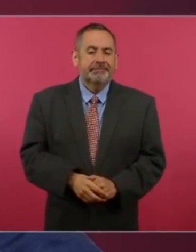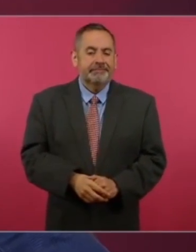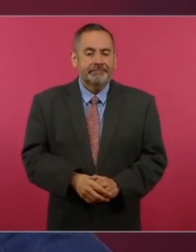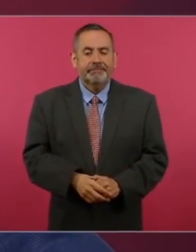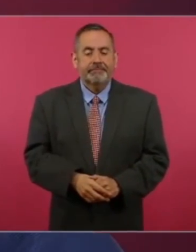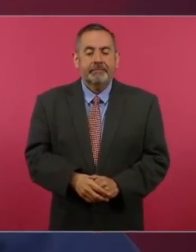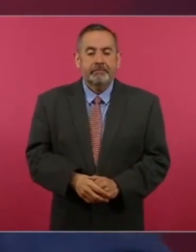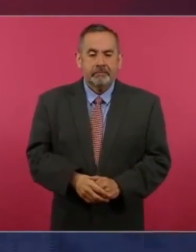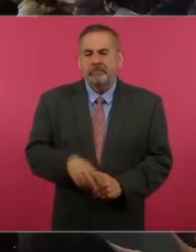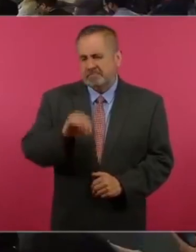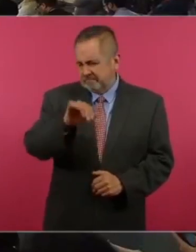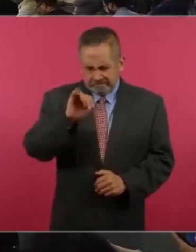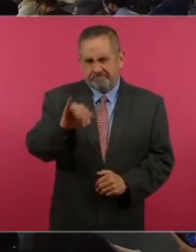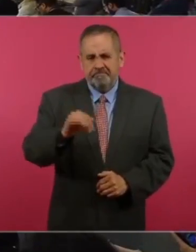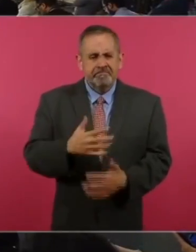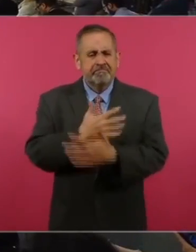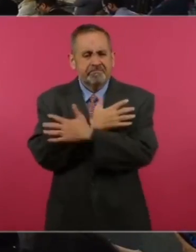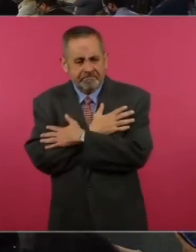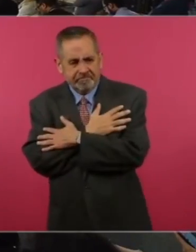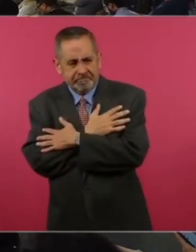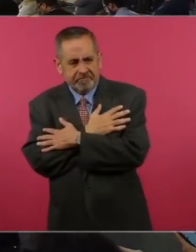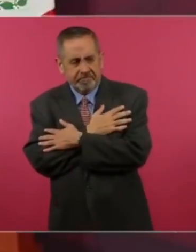Sí, es abrazos, no balazos, pero no